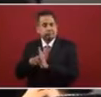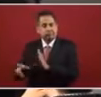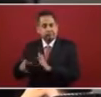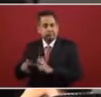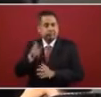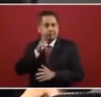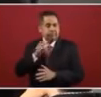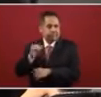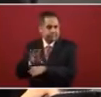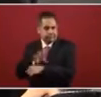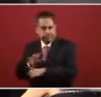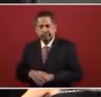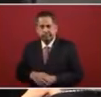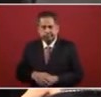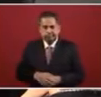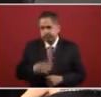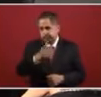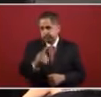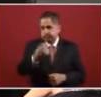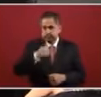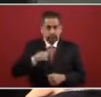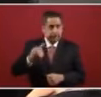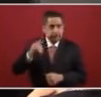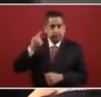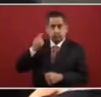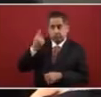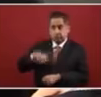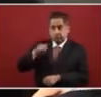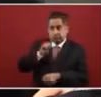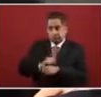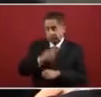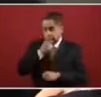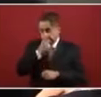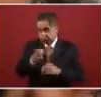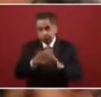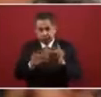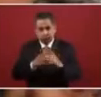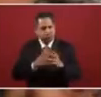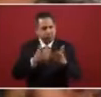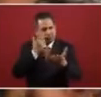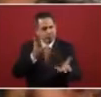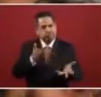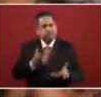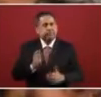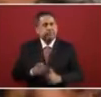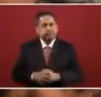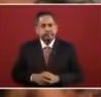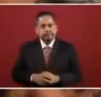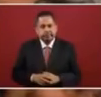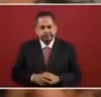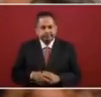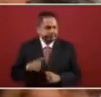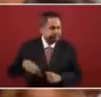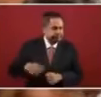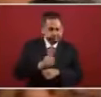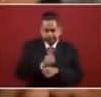semana pasada nos dijo que dejaba una tarea, que le gustaría que